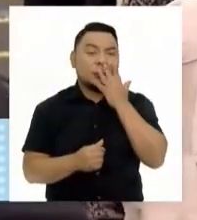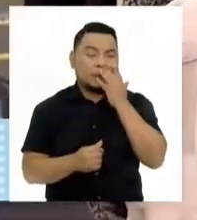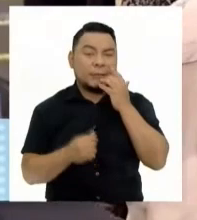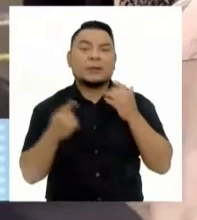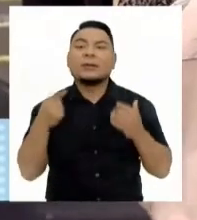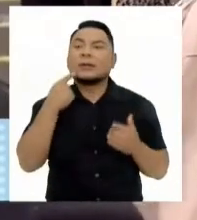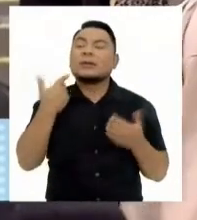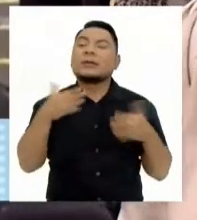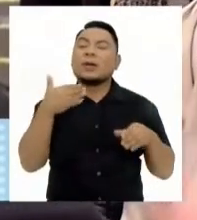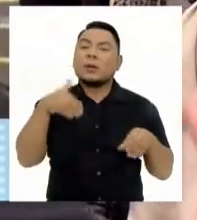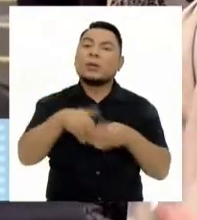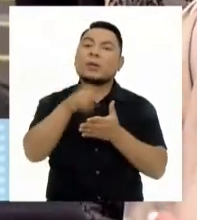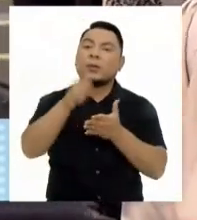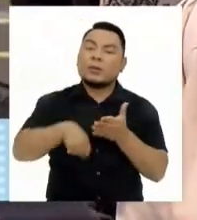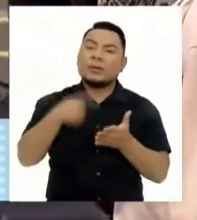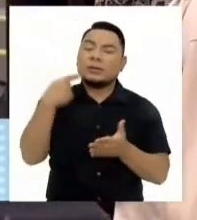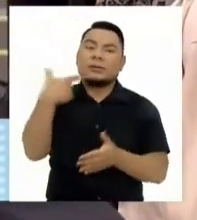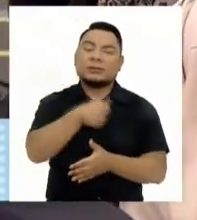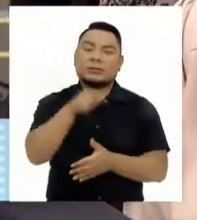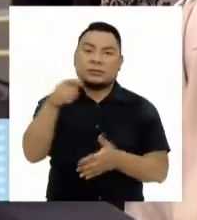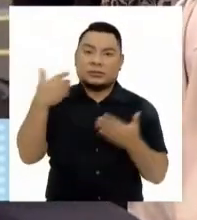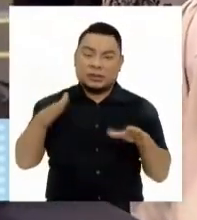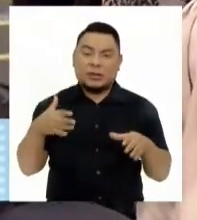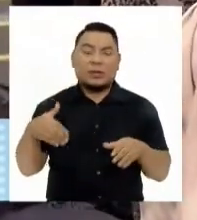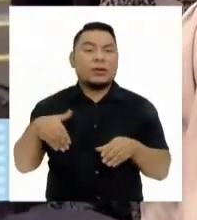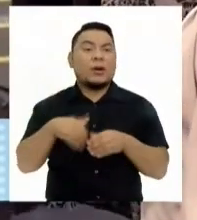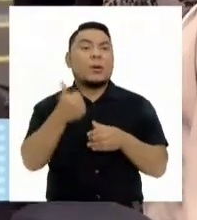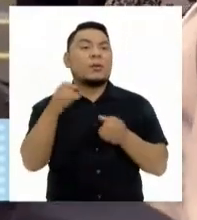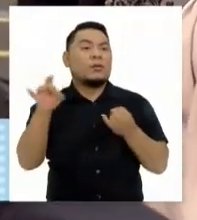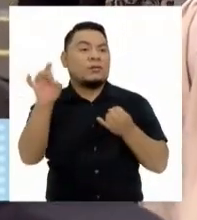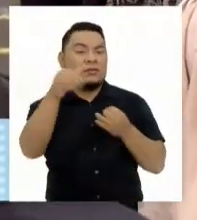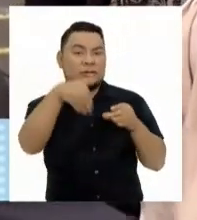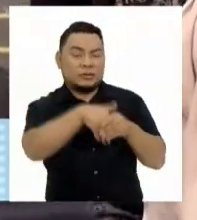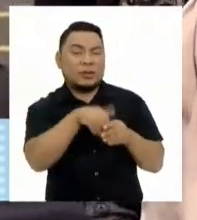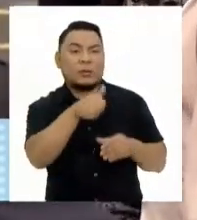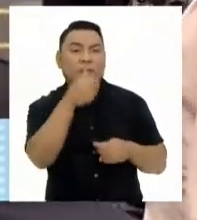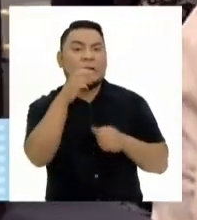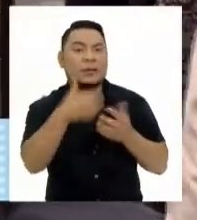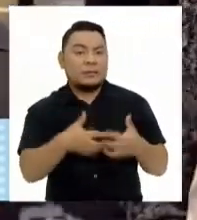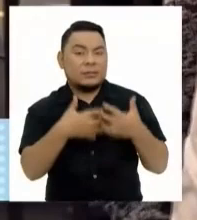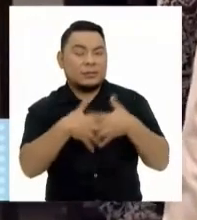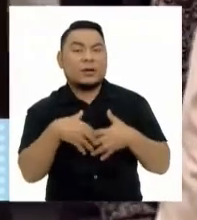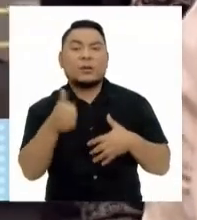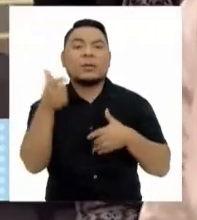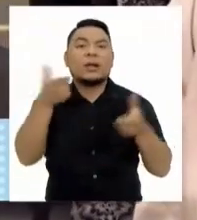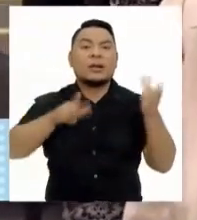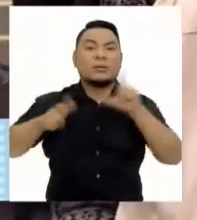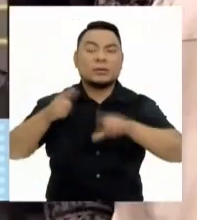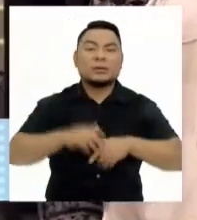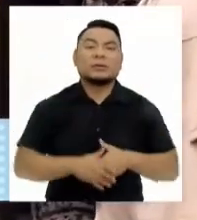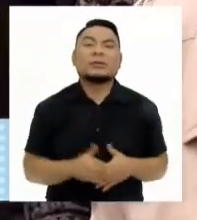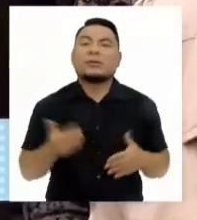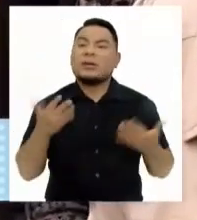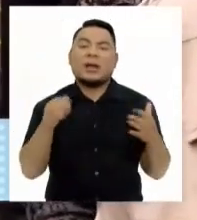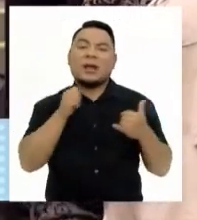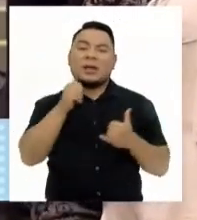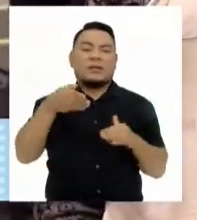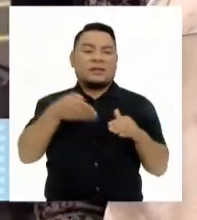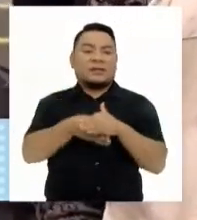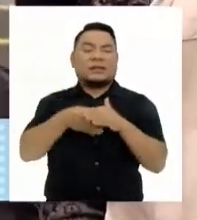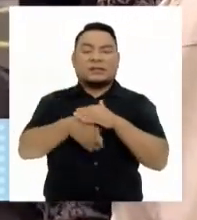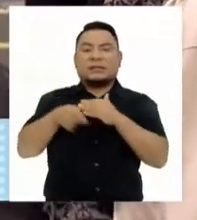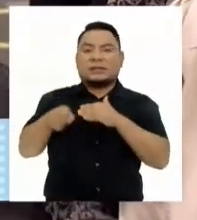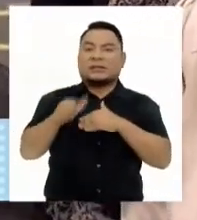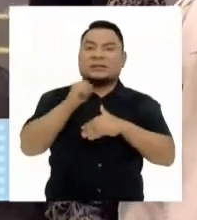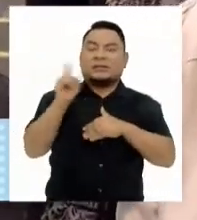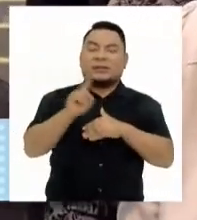otros contratos ya para firmar en su gestión? ¿Están dejando otros contratos con otras empresas, con otros laboratorios? No, todavía no tenemos acceso a eso,